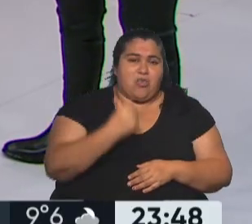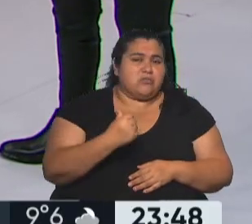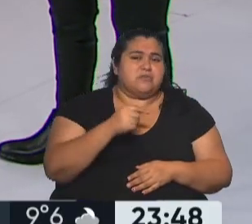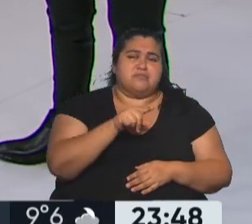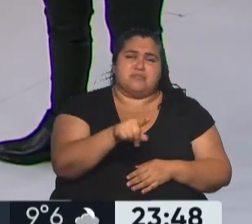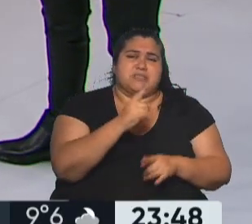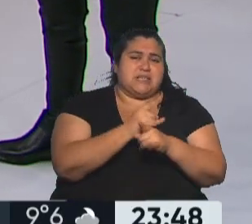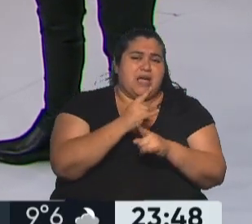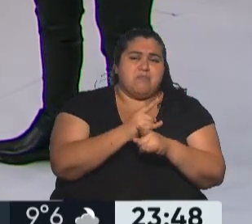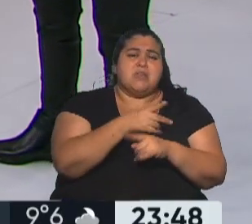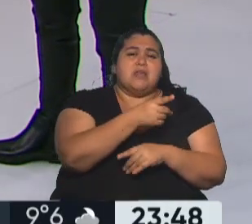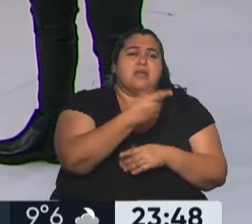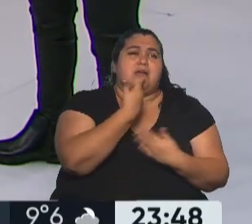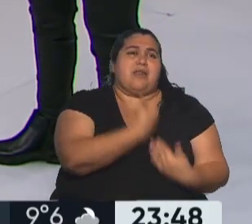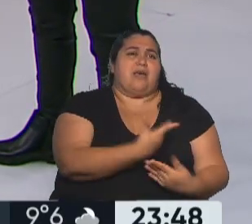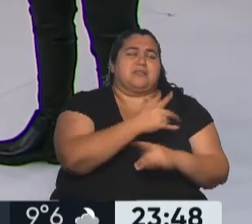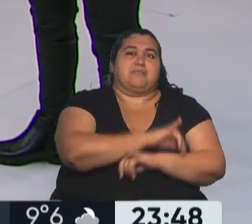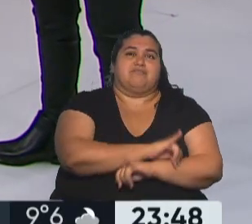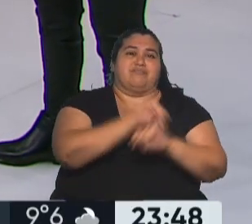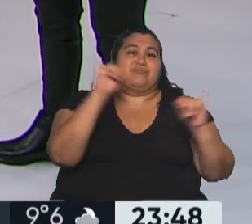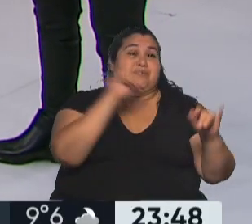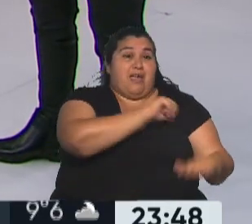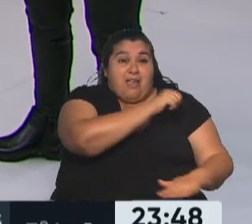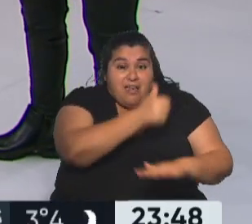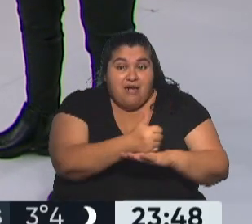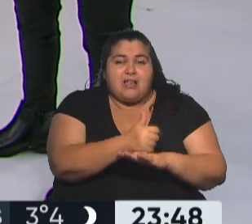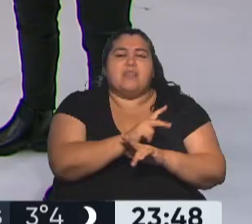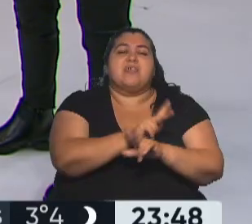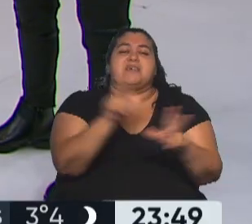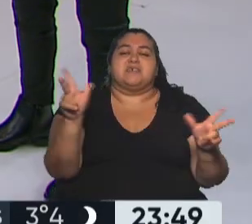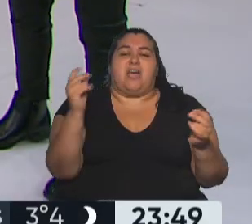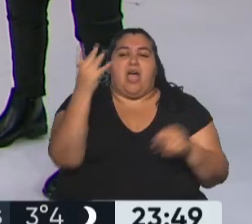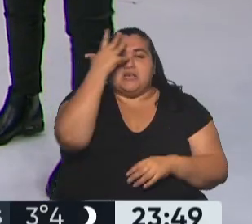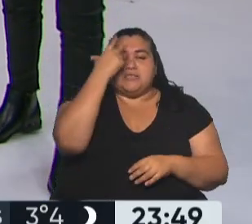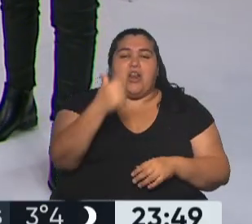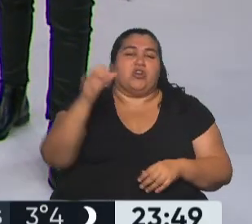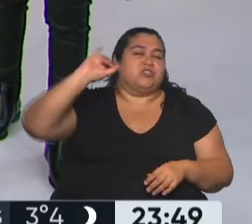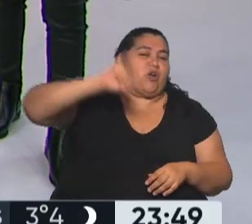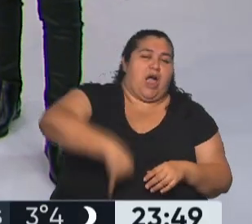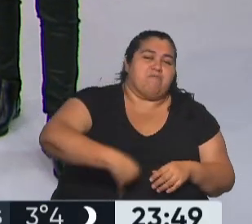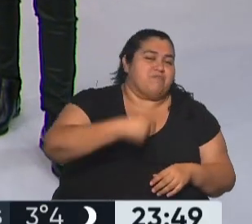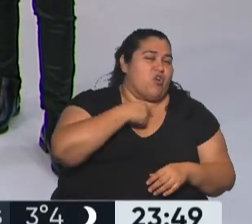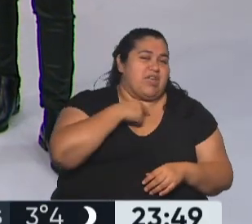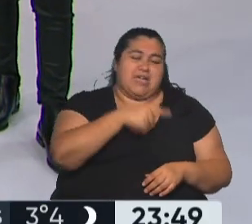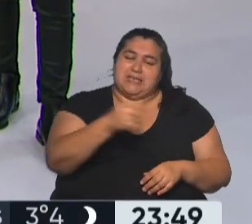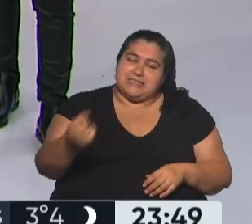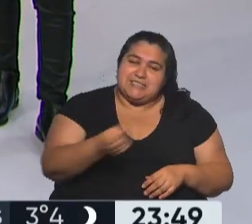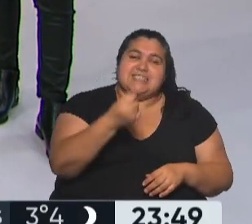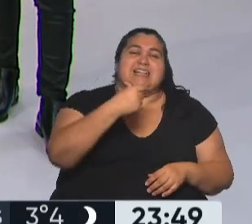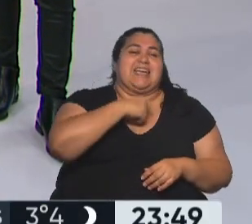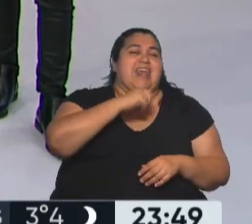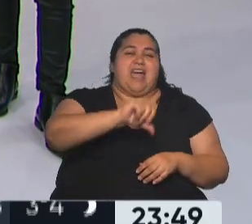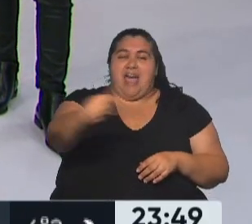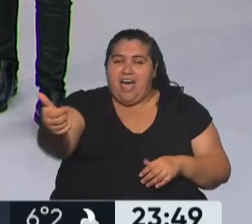hizo que recorriera el mundo, porque donde se presentaba decía y que San Lorenzo salga campeón. Y que San Lorenzo gane, que San Lorenzo